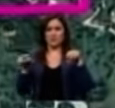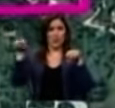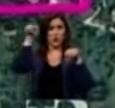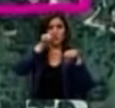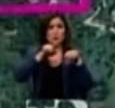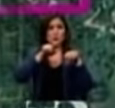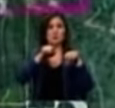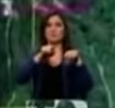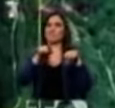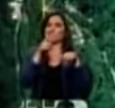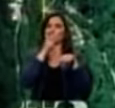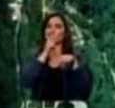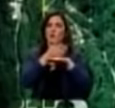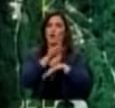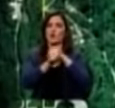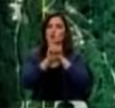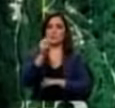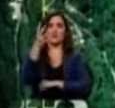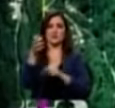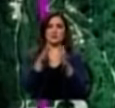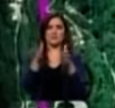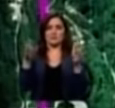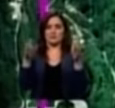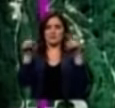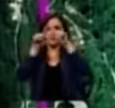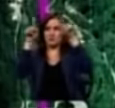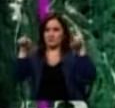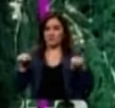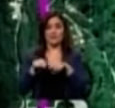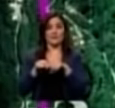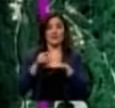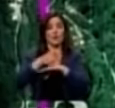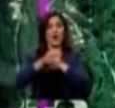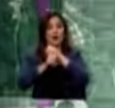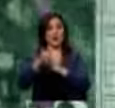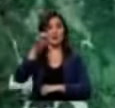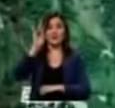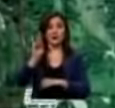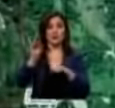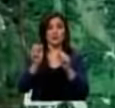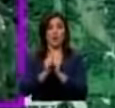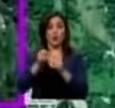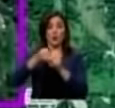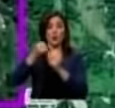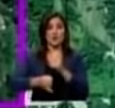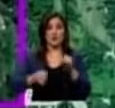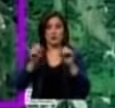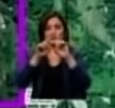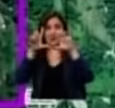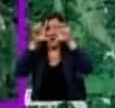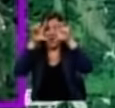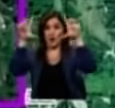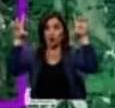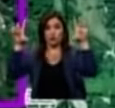de la zona urbana, por lo que en 2015 se la amplió a 105 hectáreas. En 2017 se realizó una última ampliación que